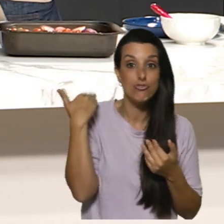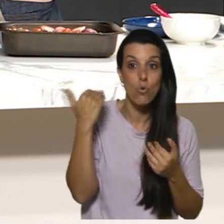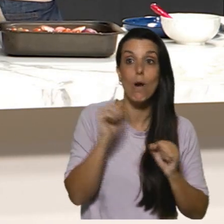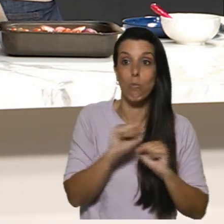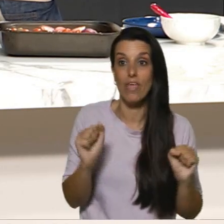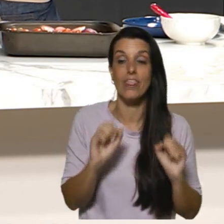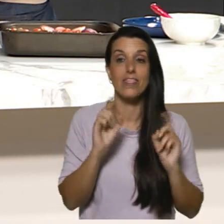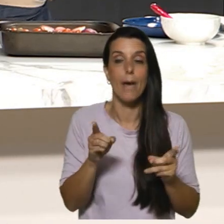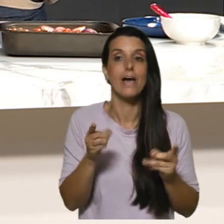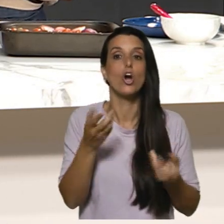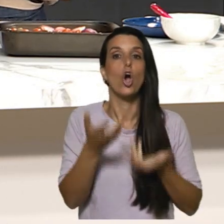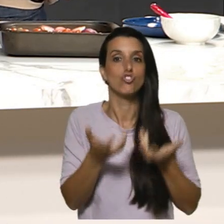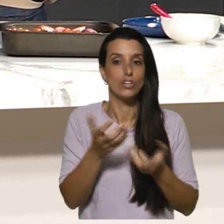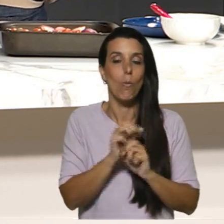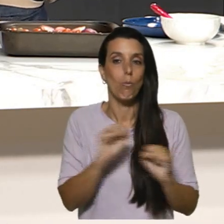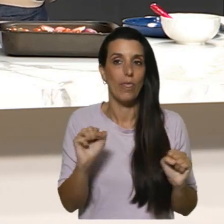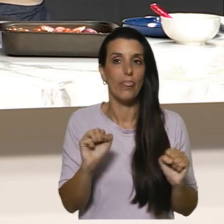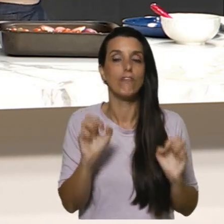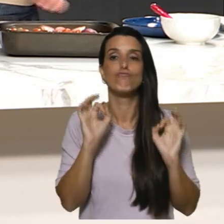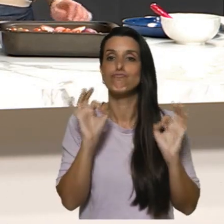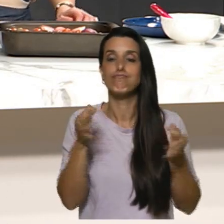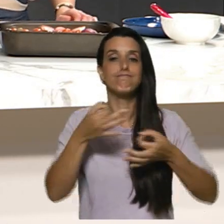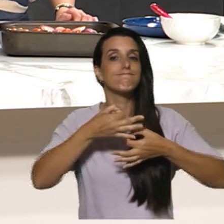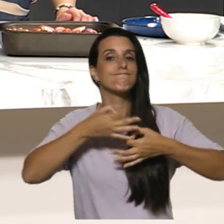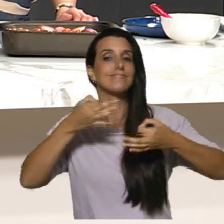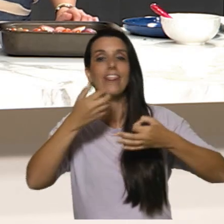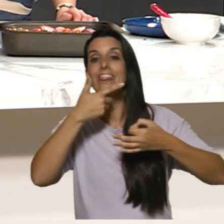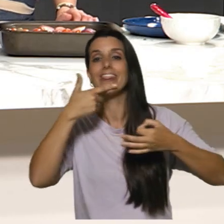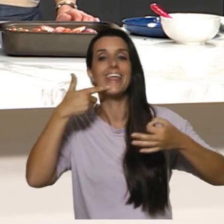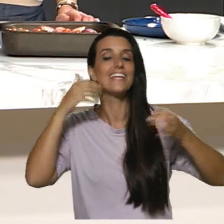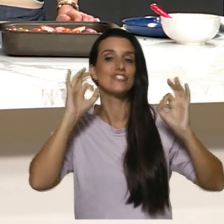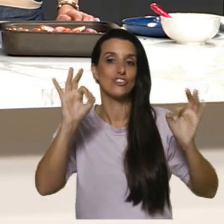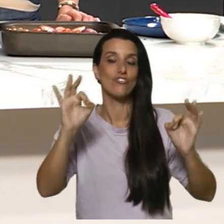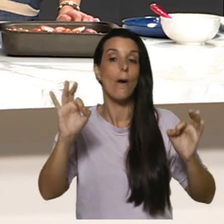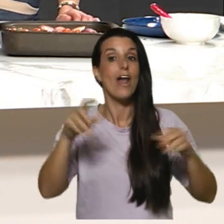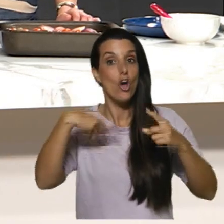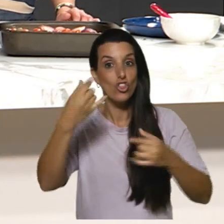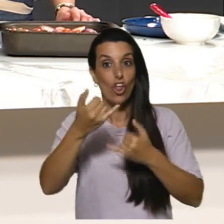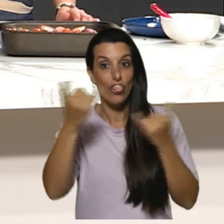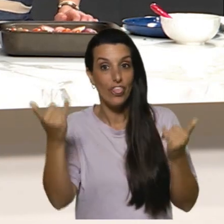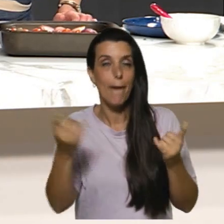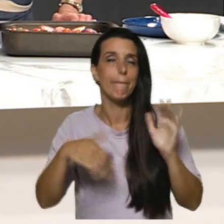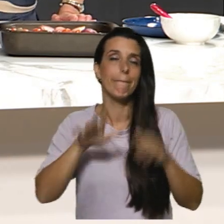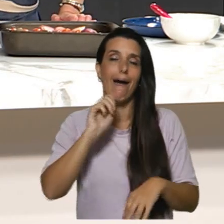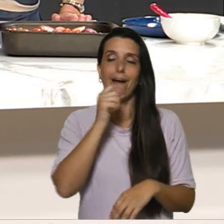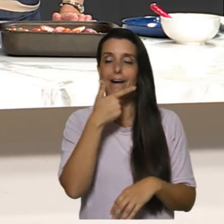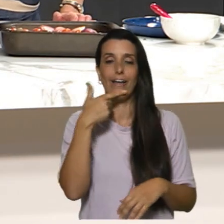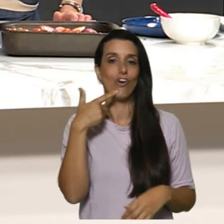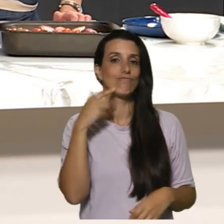hice yo, para que te acompañe más o menos el tiempo de cocción. Perfecto. Te queda delicioso. Al otro día, como este, te queda más rico